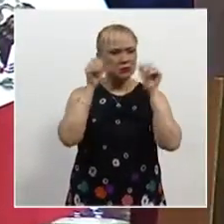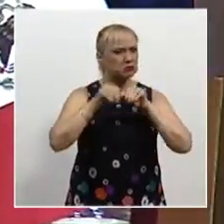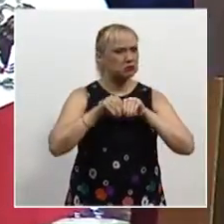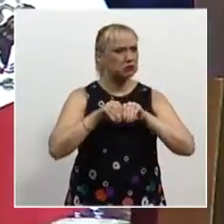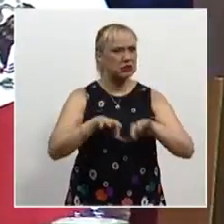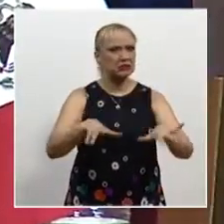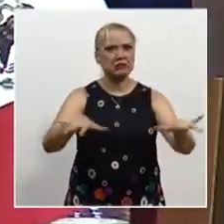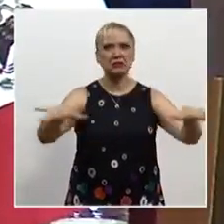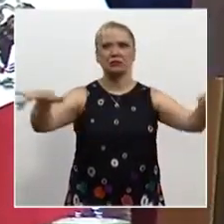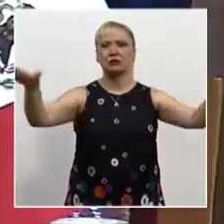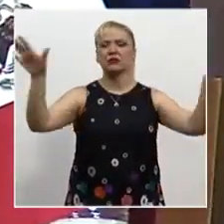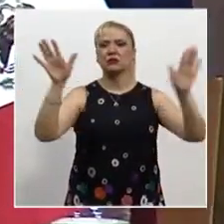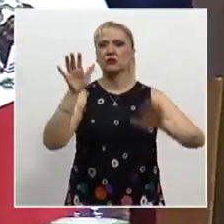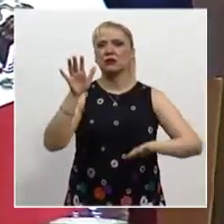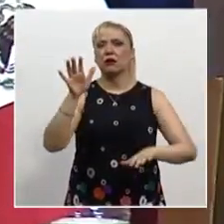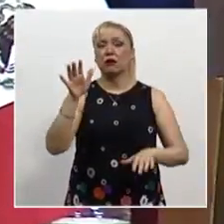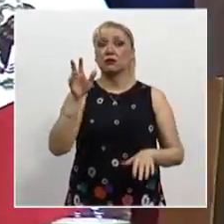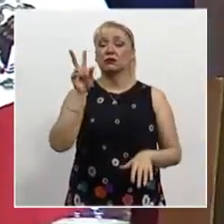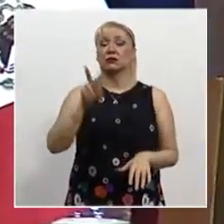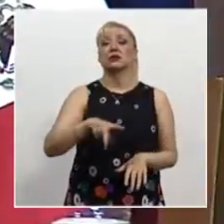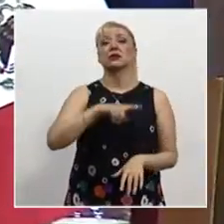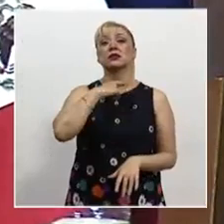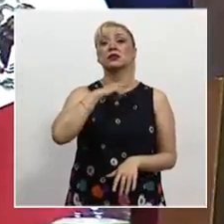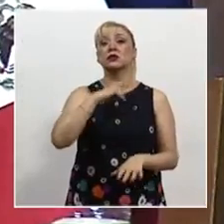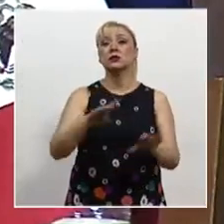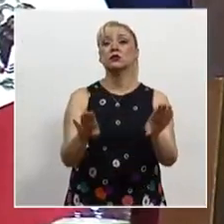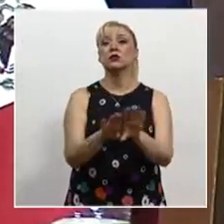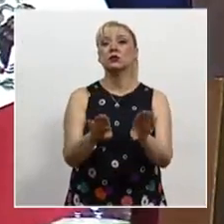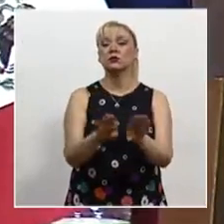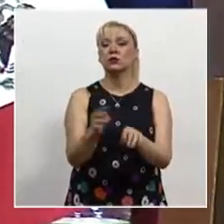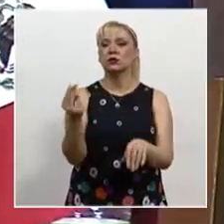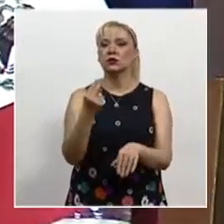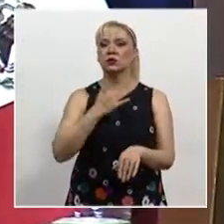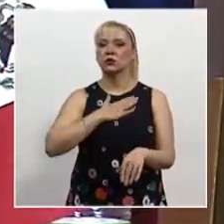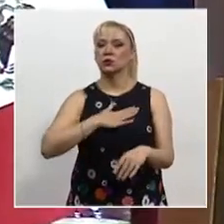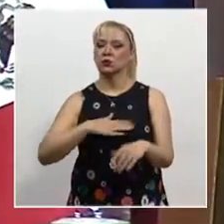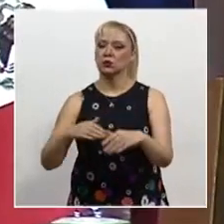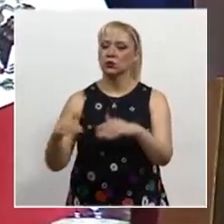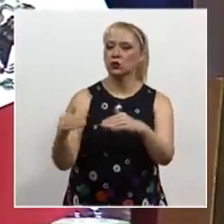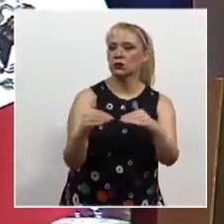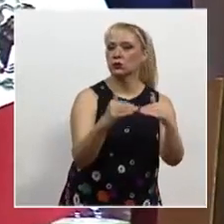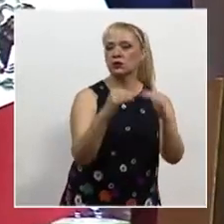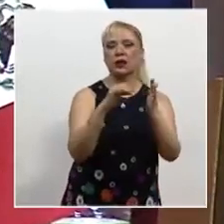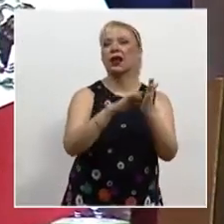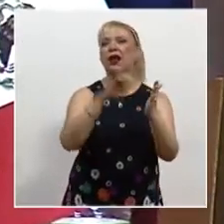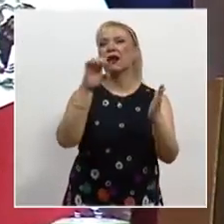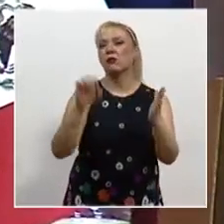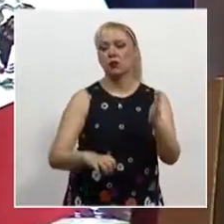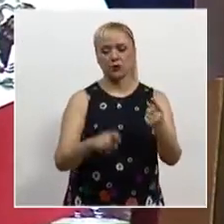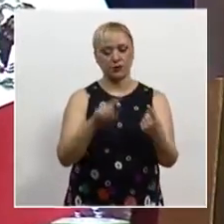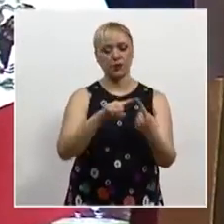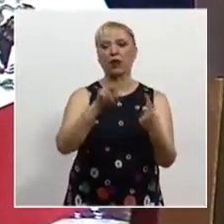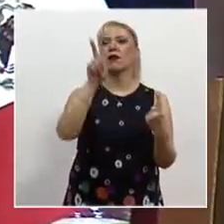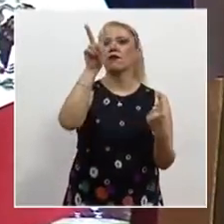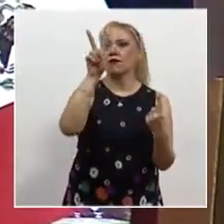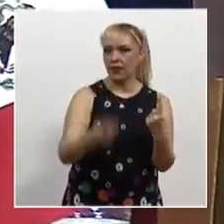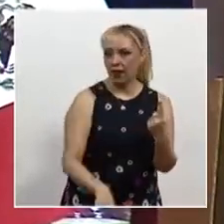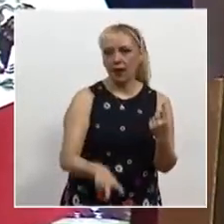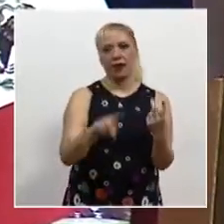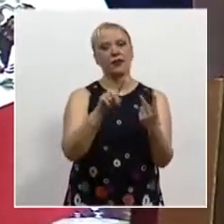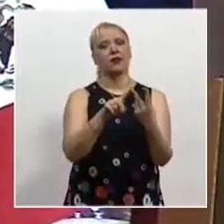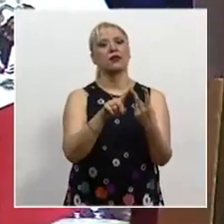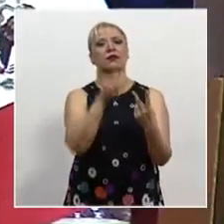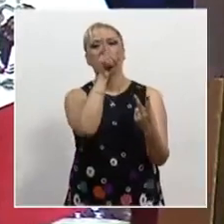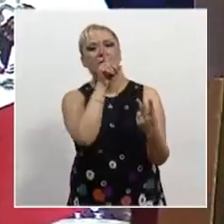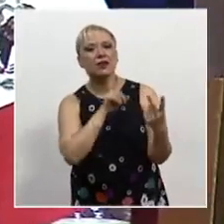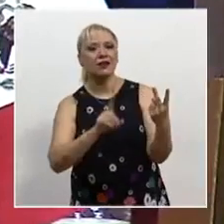surgido fenómenos alarmantes para la estabilidad de nuestras democracias, como la posverdad, las noticias falsas